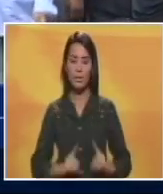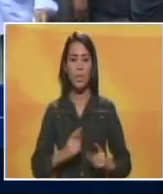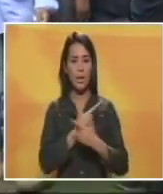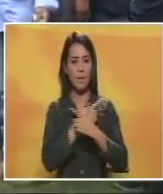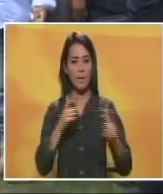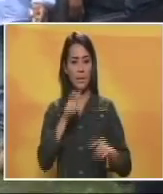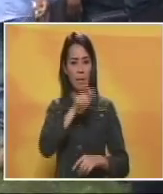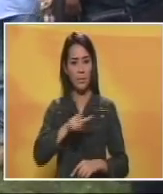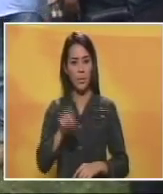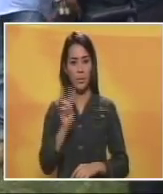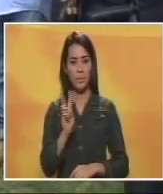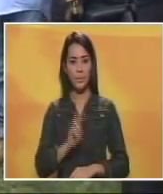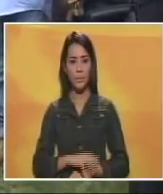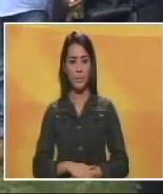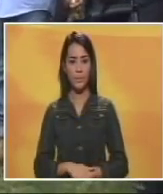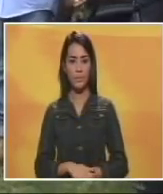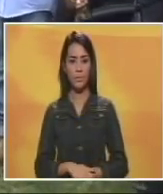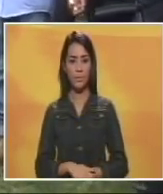venezolanos.